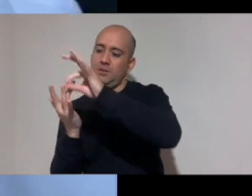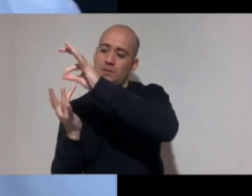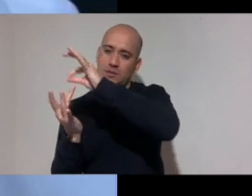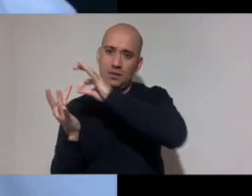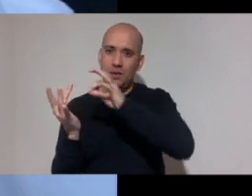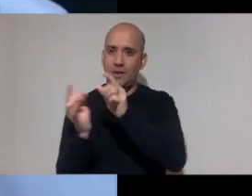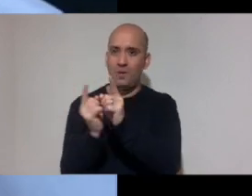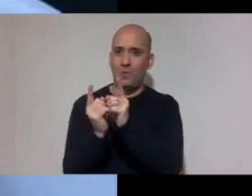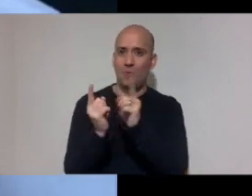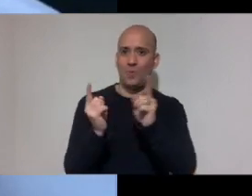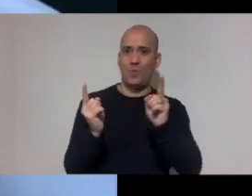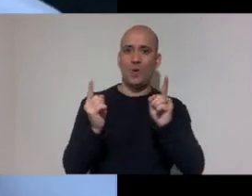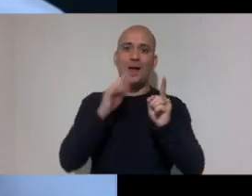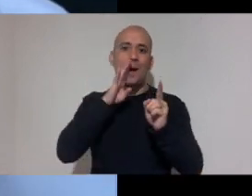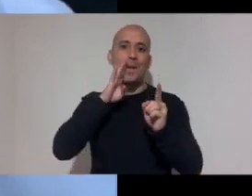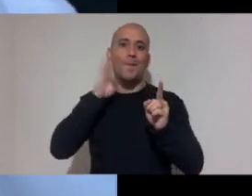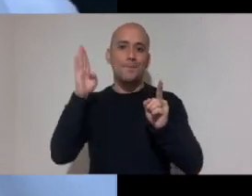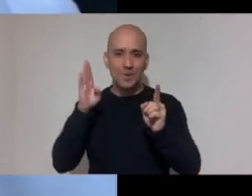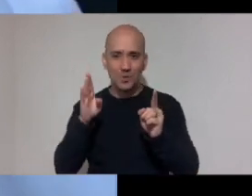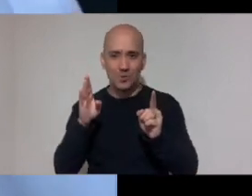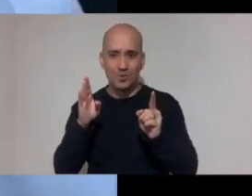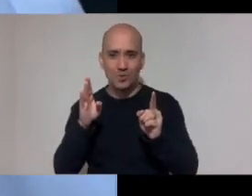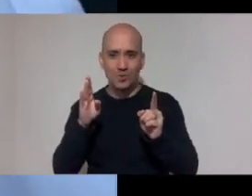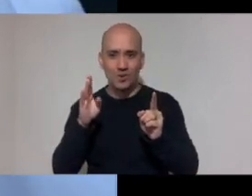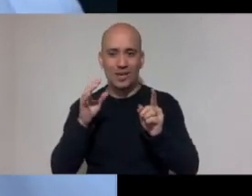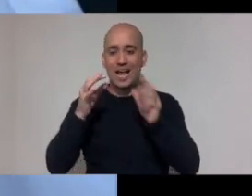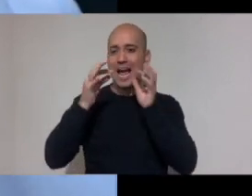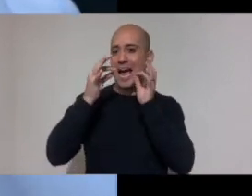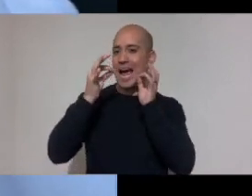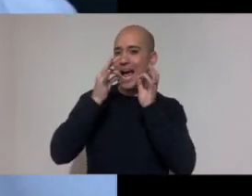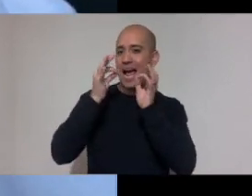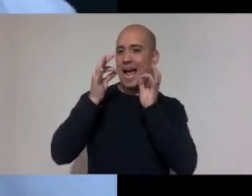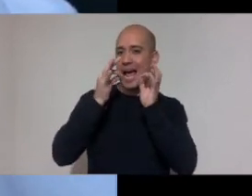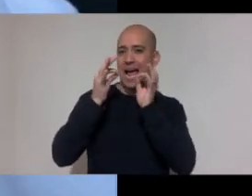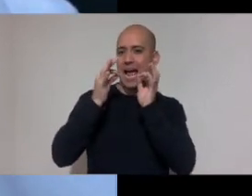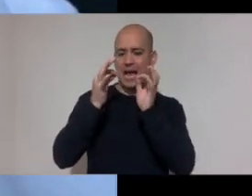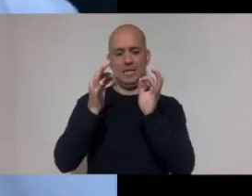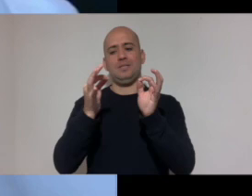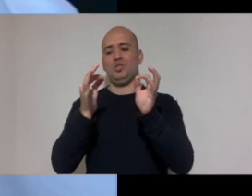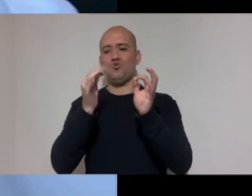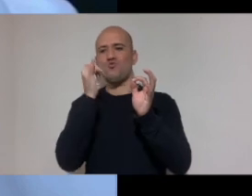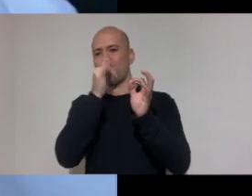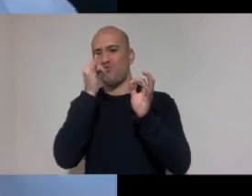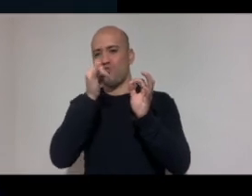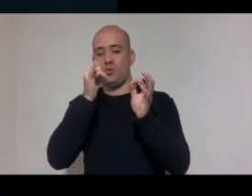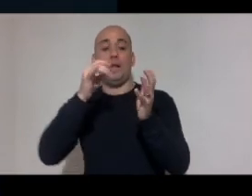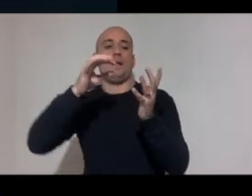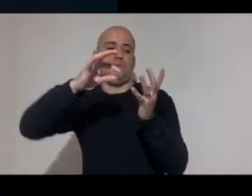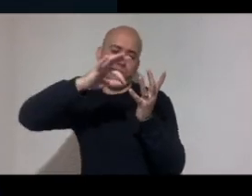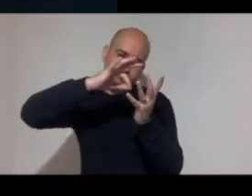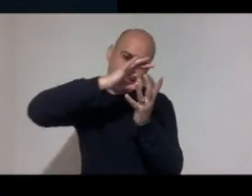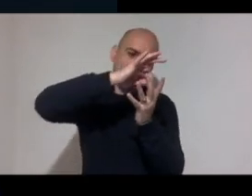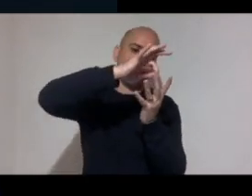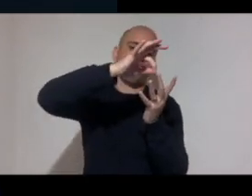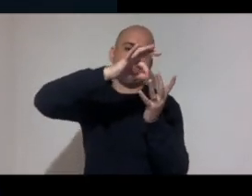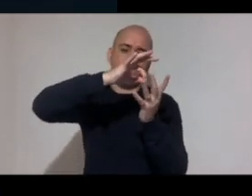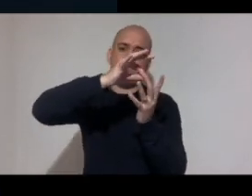y desenrollar un trozo del otro lado para quedar con un trozo nuevo con el cual podremos limpiar otro espacio.